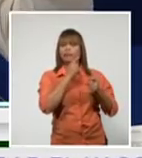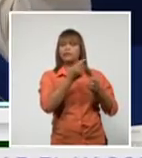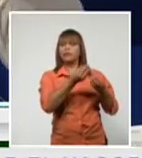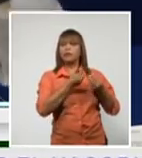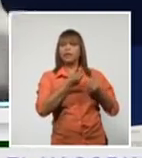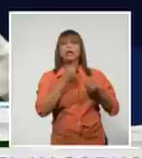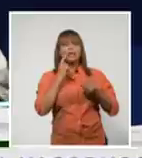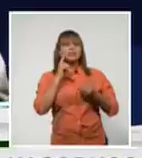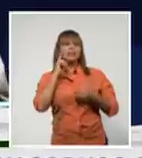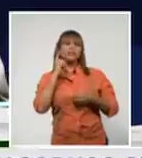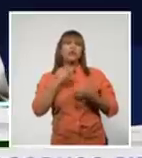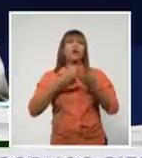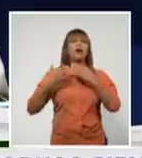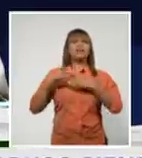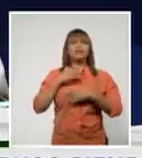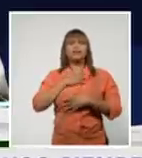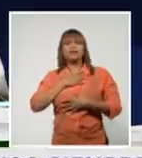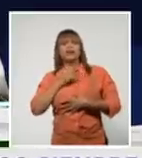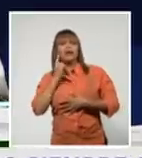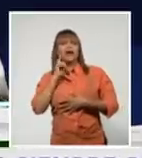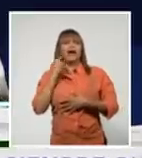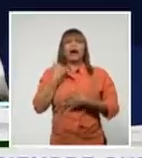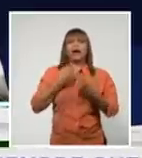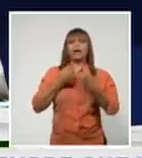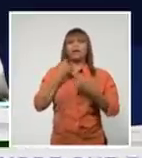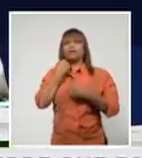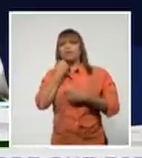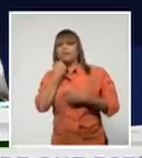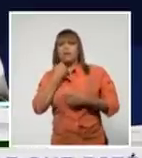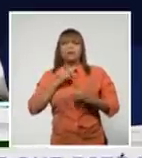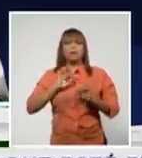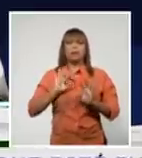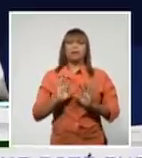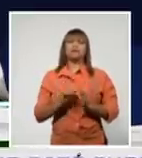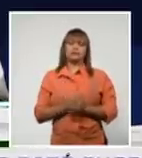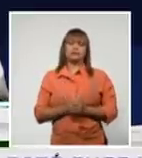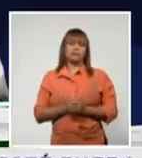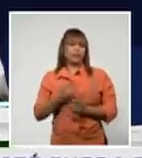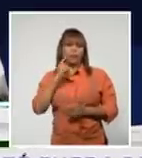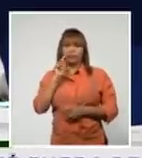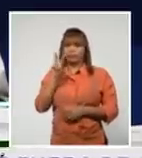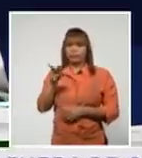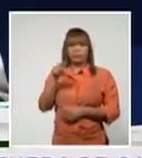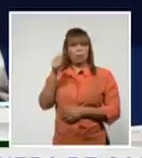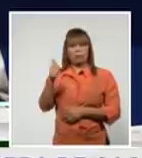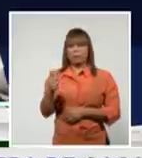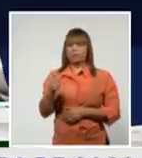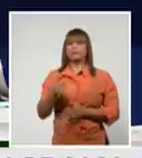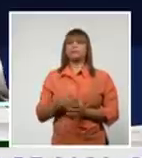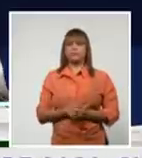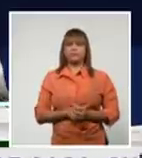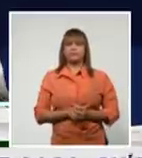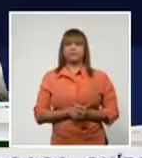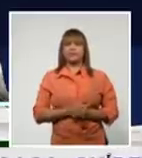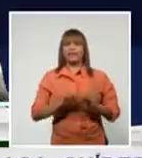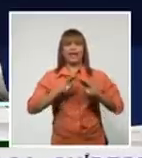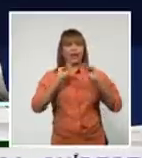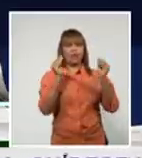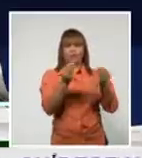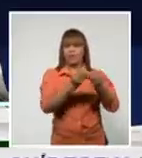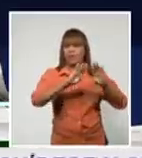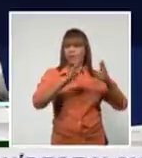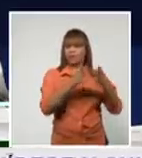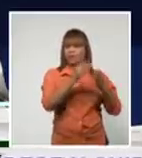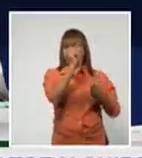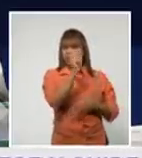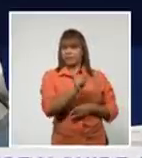habían sentido algo, pero generalmente asintomático. En el acumulado de todos los casos